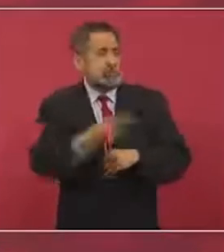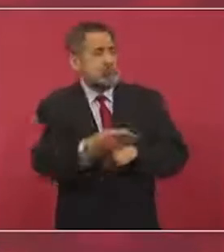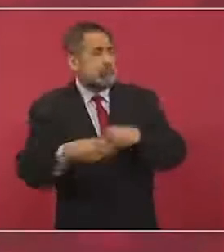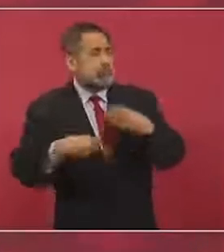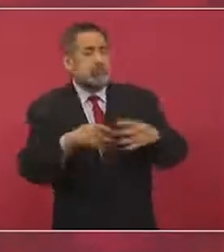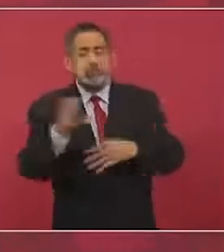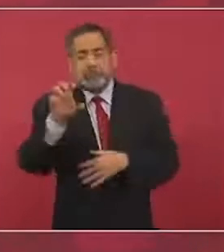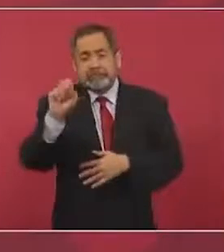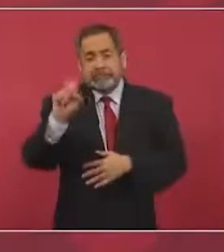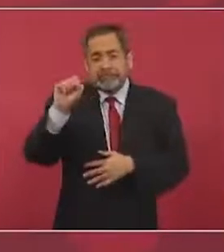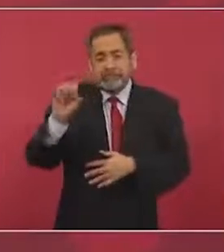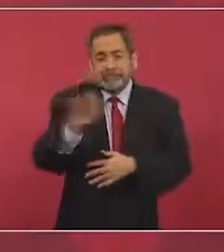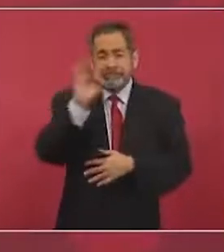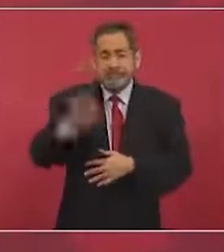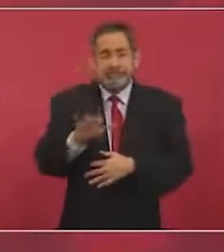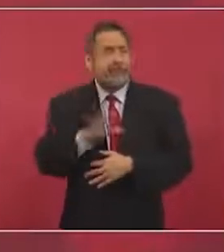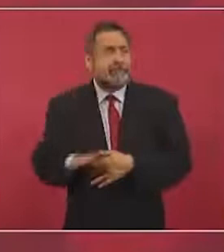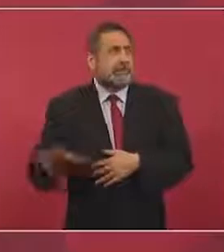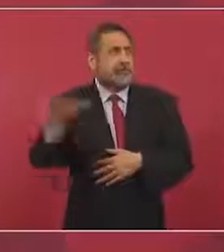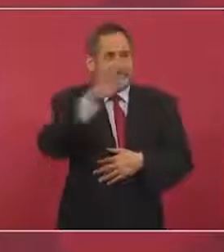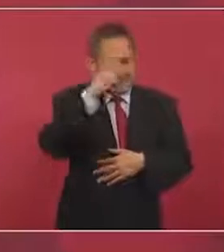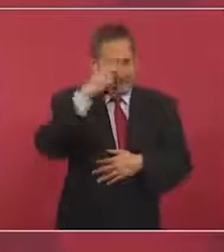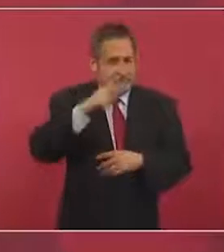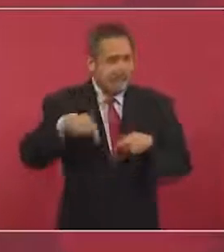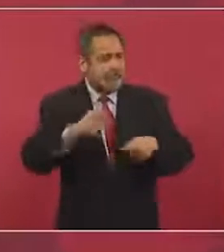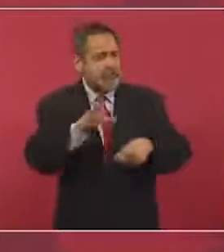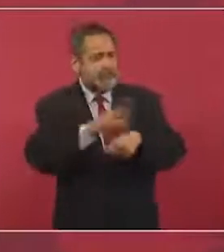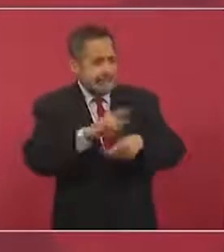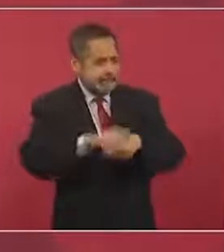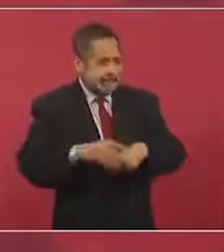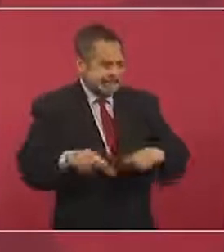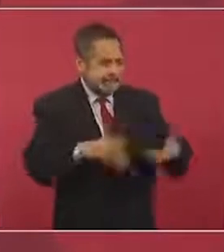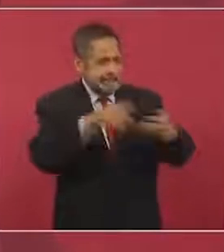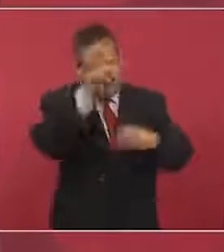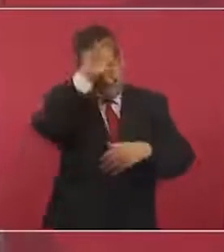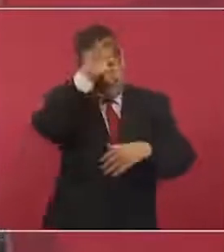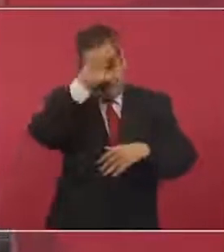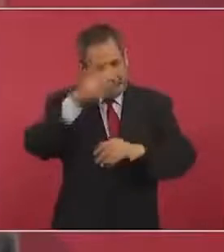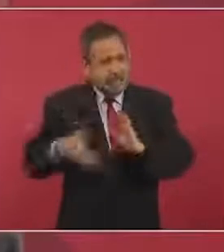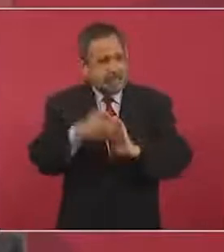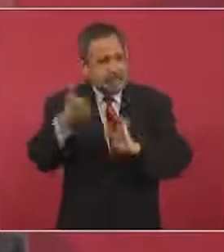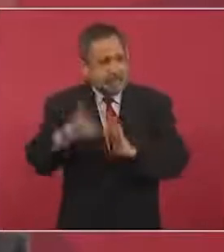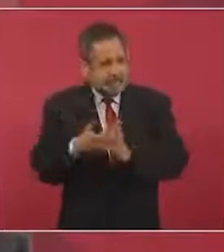el 60% del territorio nacional para la explotación minera?